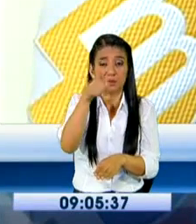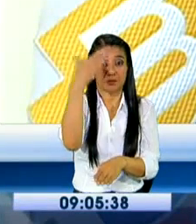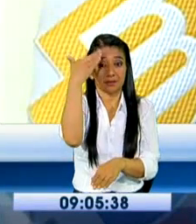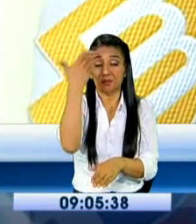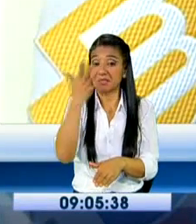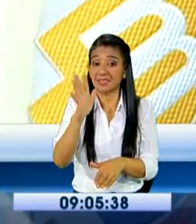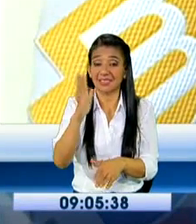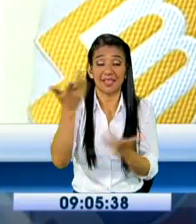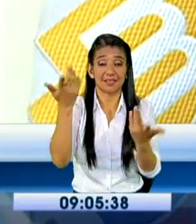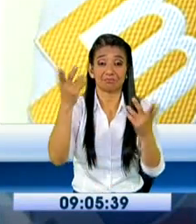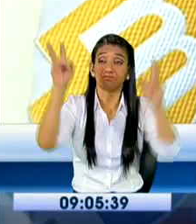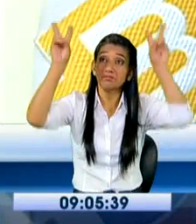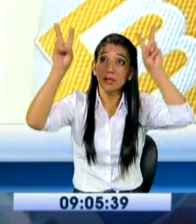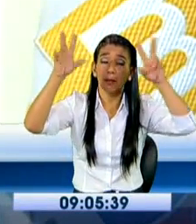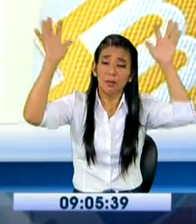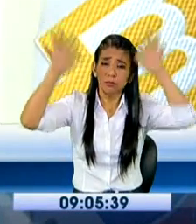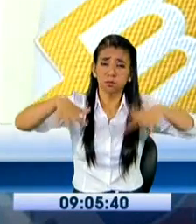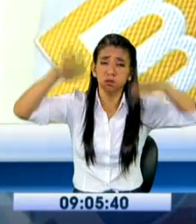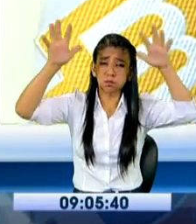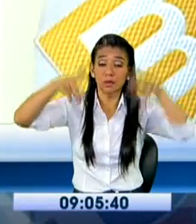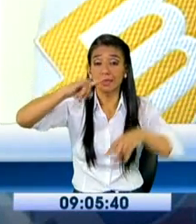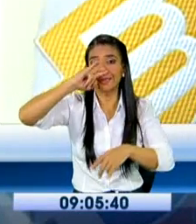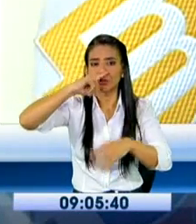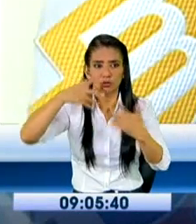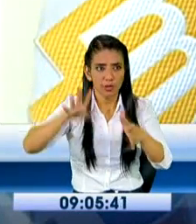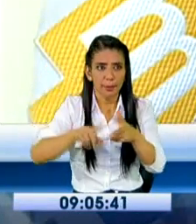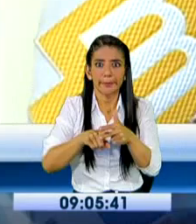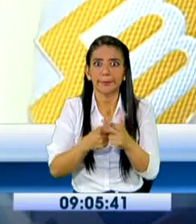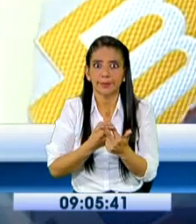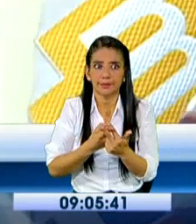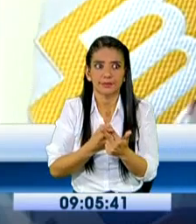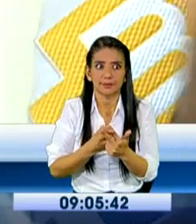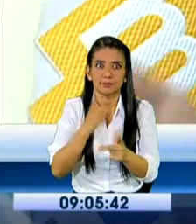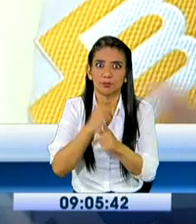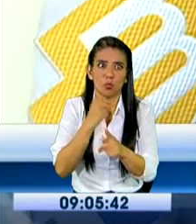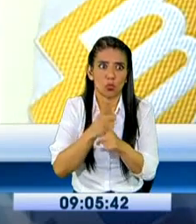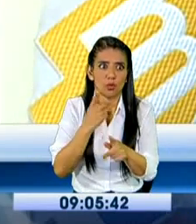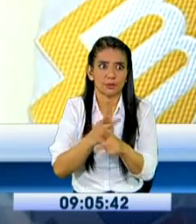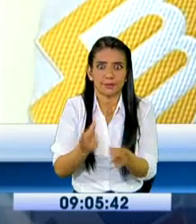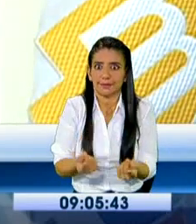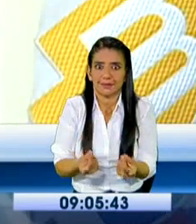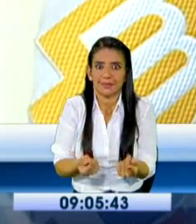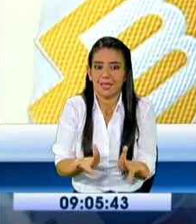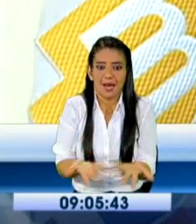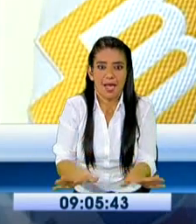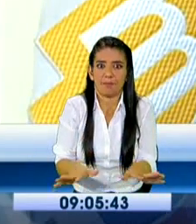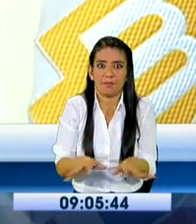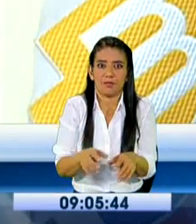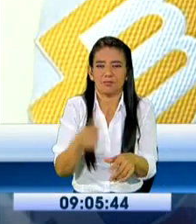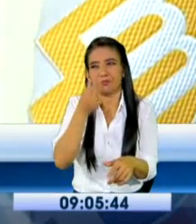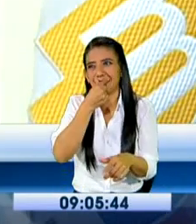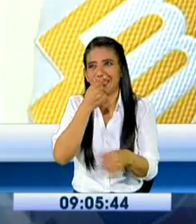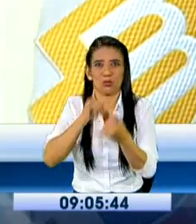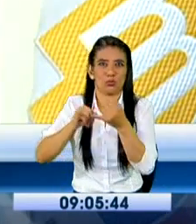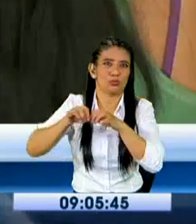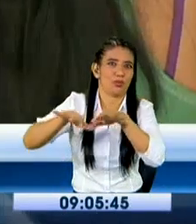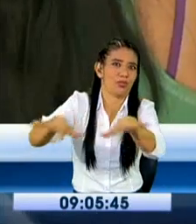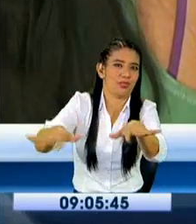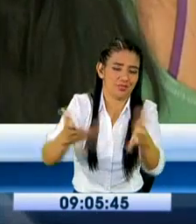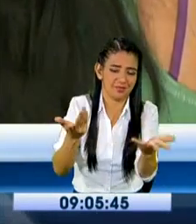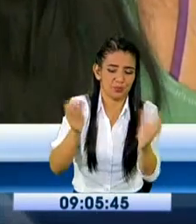niño, oscilación sur, lo cual pues nos hace ver que vamos a poder tener una mayor circulación del virus un poco más